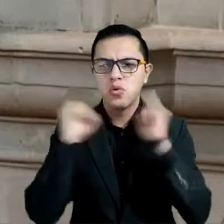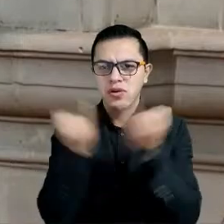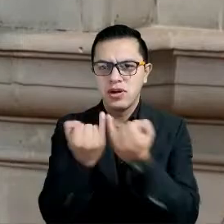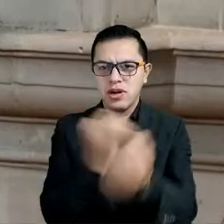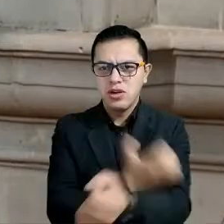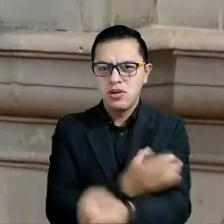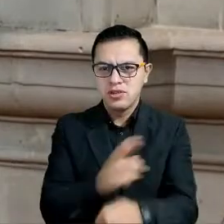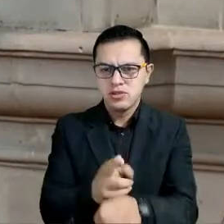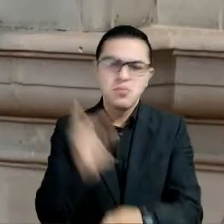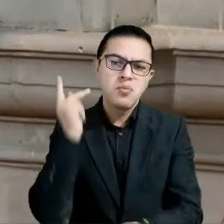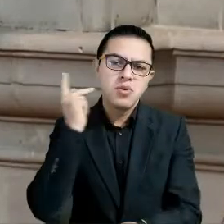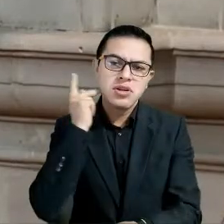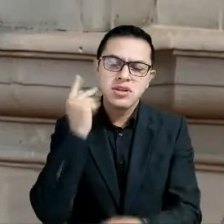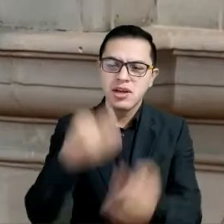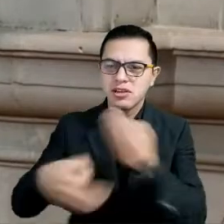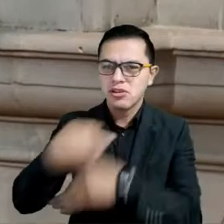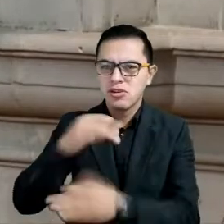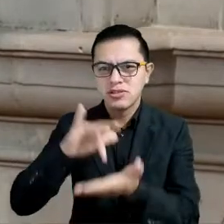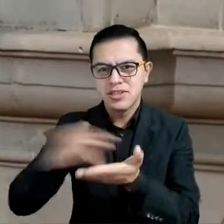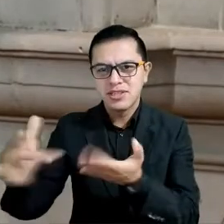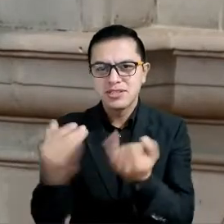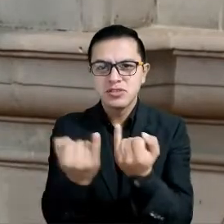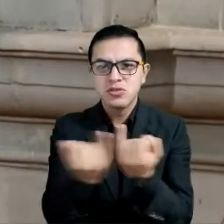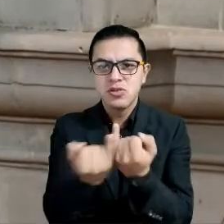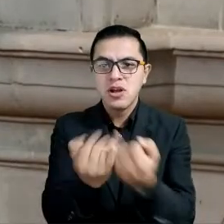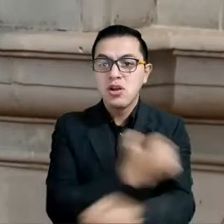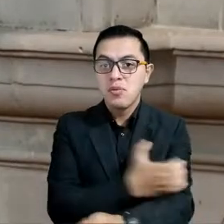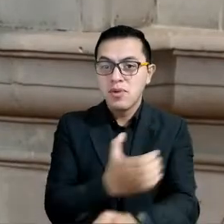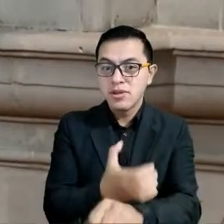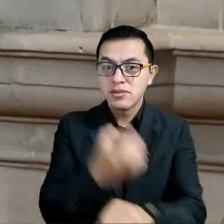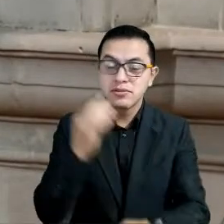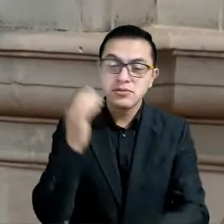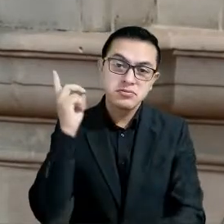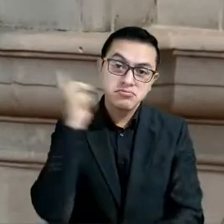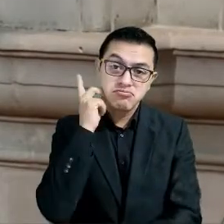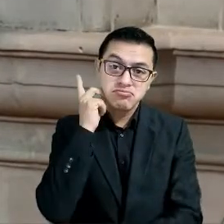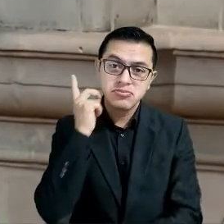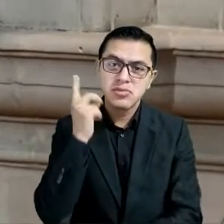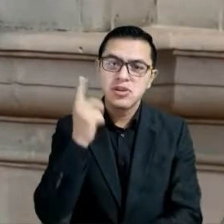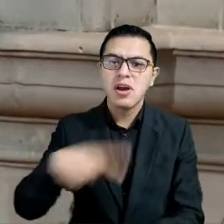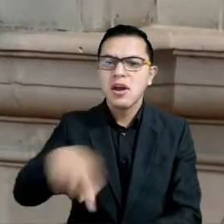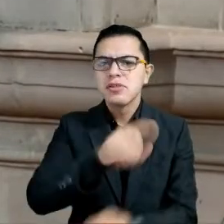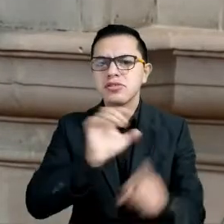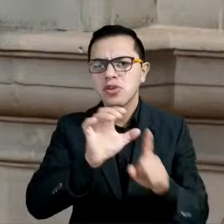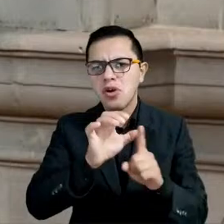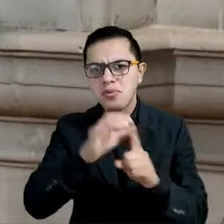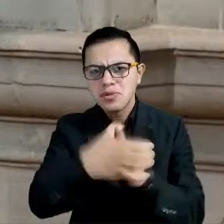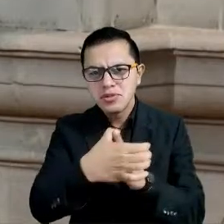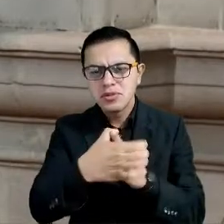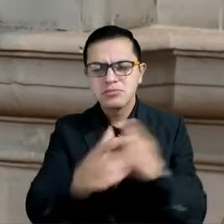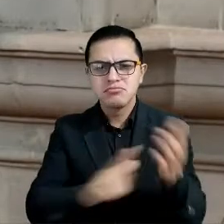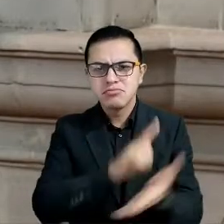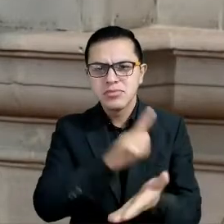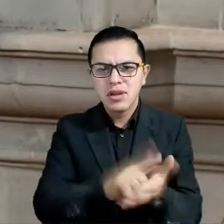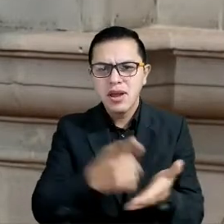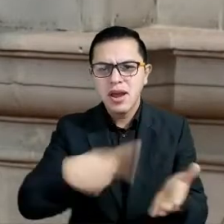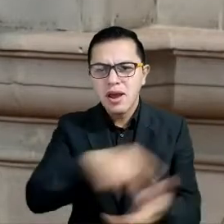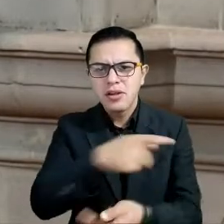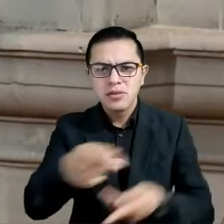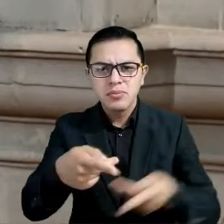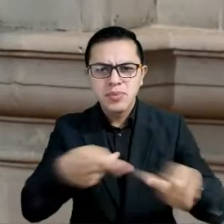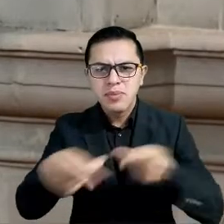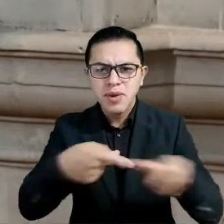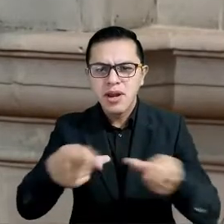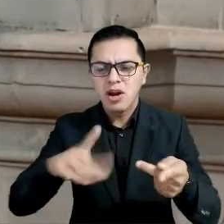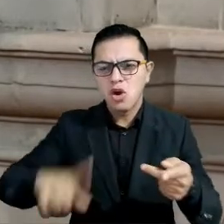mis compañeras y compañeros legisladores de las comisiones legislativas de Planeación, Gasto Público